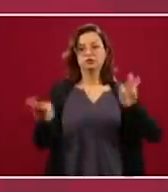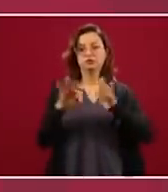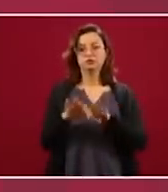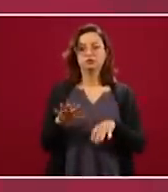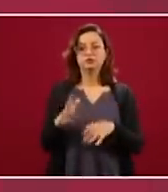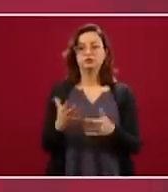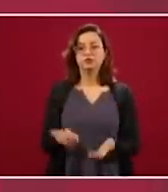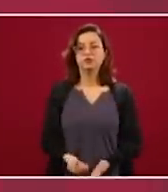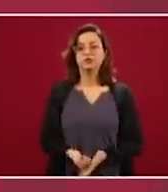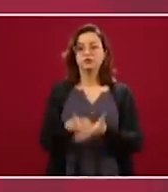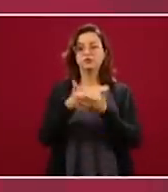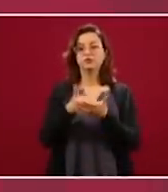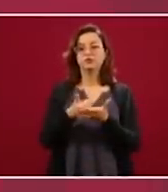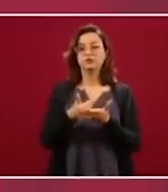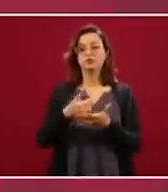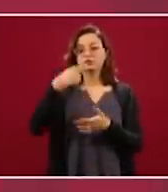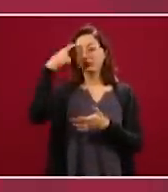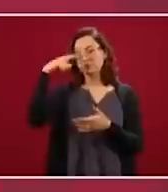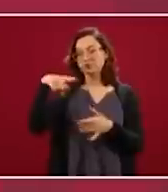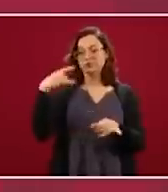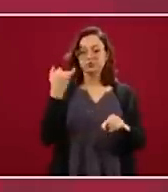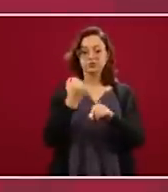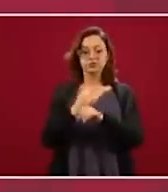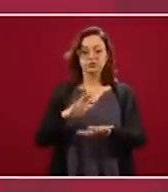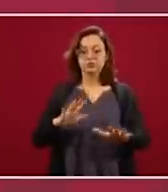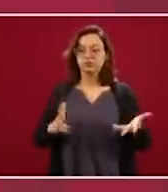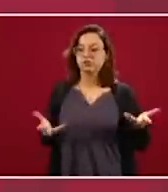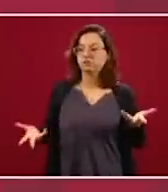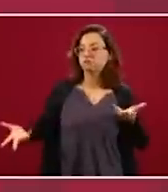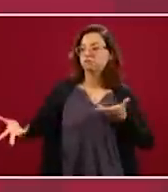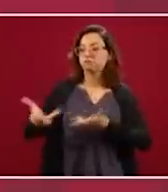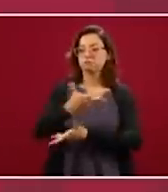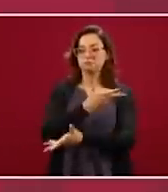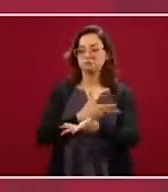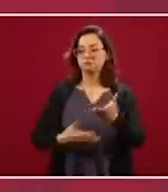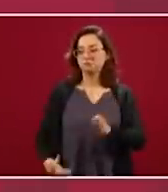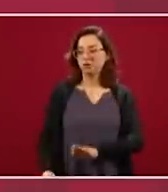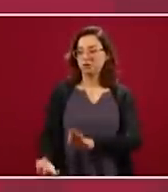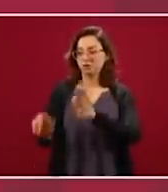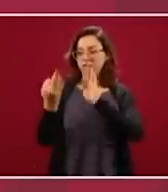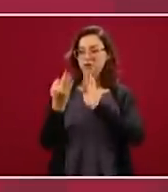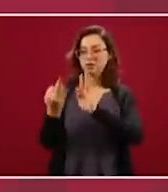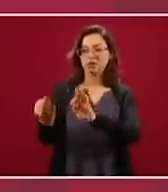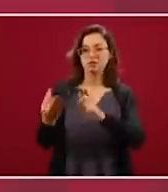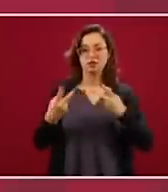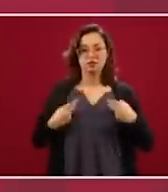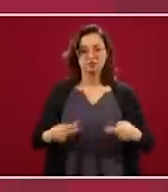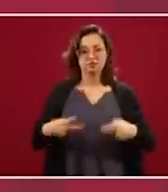porque permiten una información más directa. Y